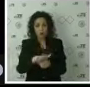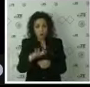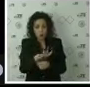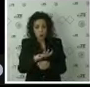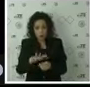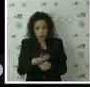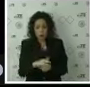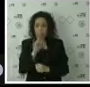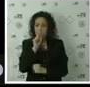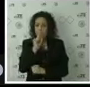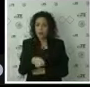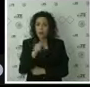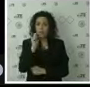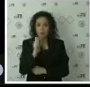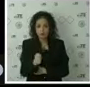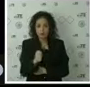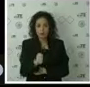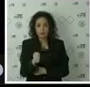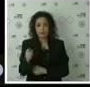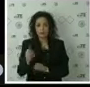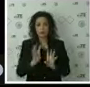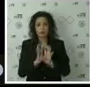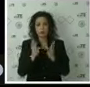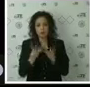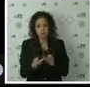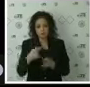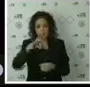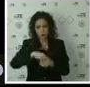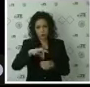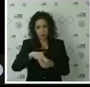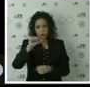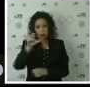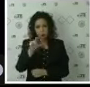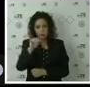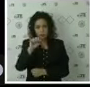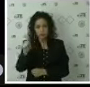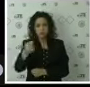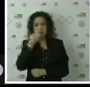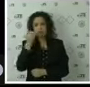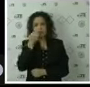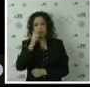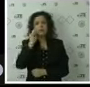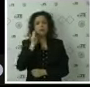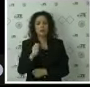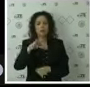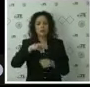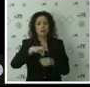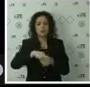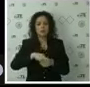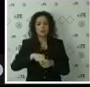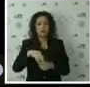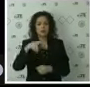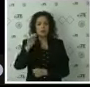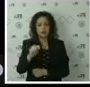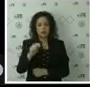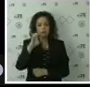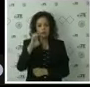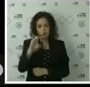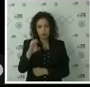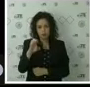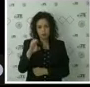Locales y el Consejo Editorial Externo de AXIS, blog de la Escuela Electoral del Tribunal Electoral del